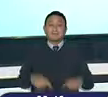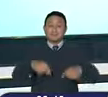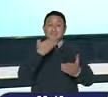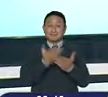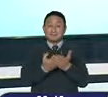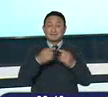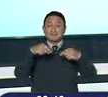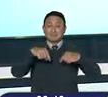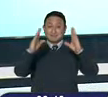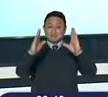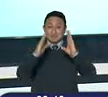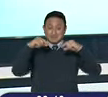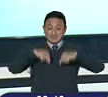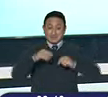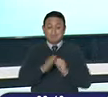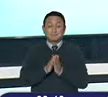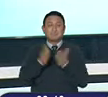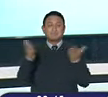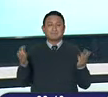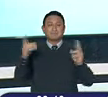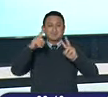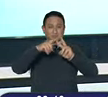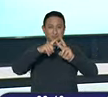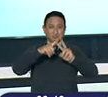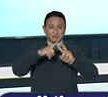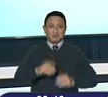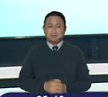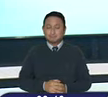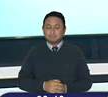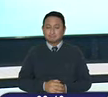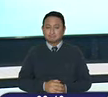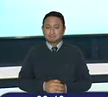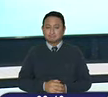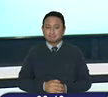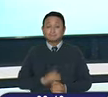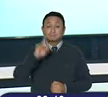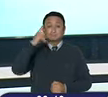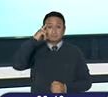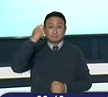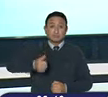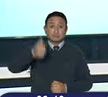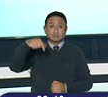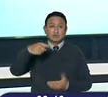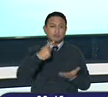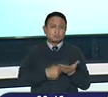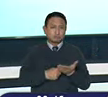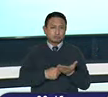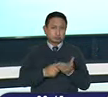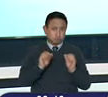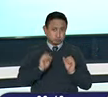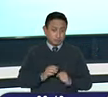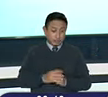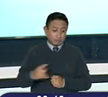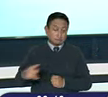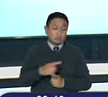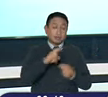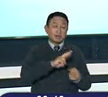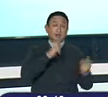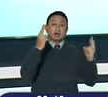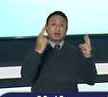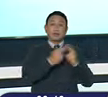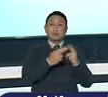Gracias por seguir en sintonía de la emisión estelar del Comercio TV. El Gobierno Nacional analiza la posibilidad de presentar reformas